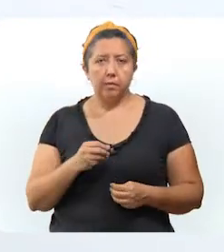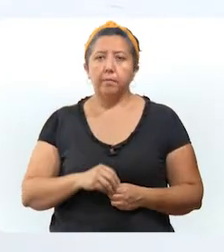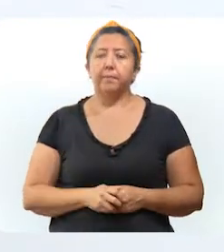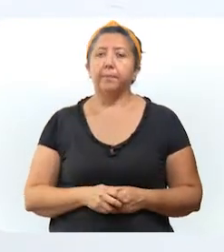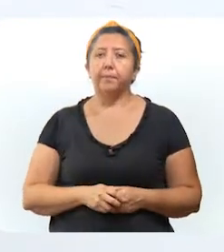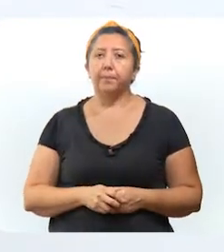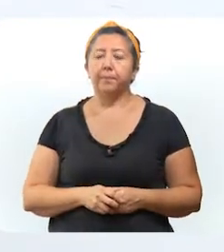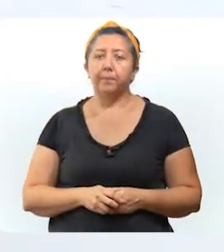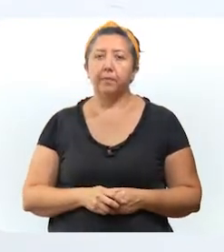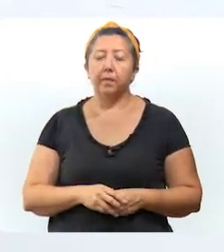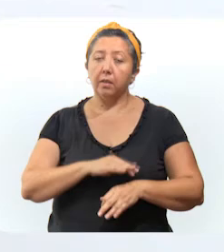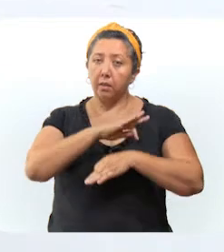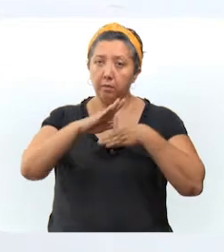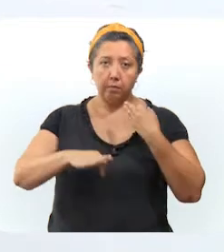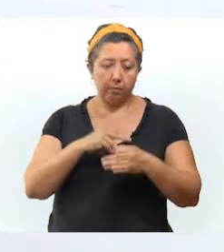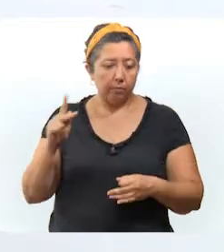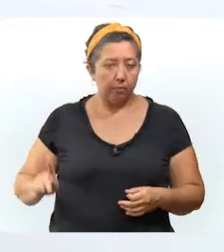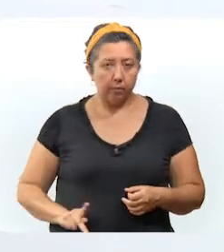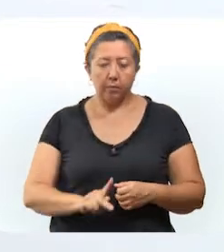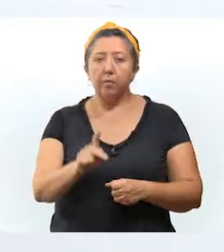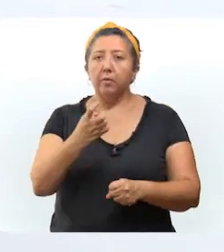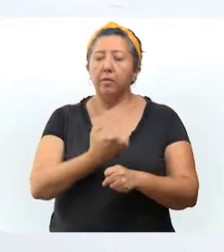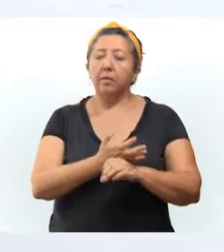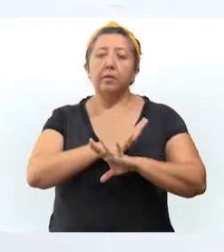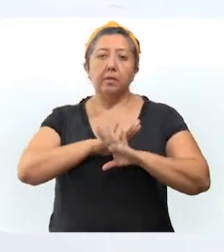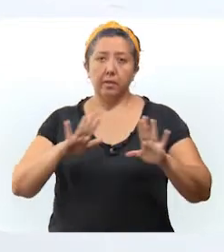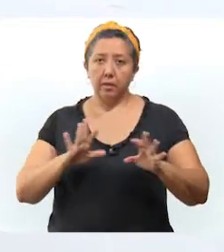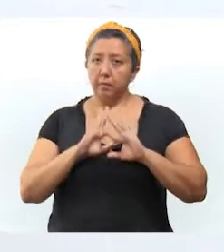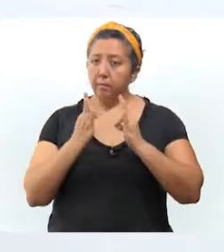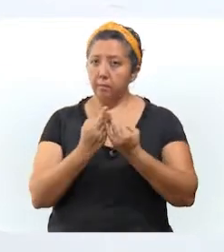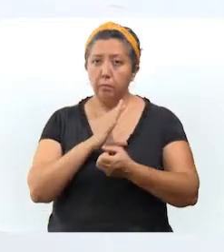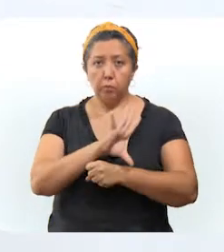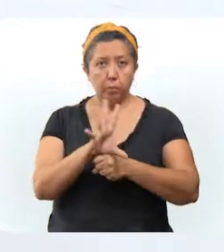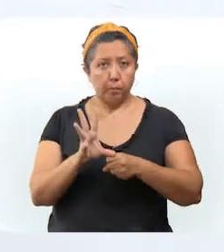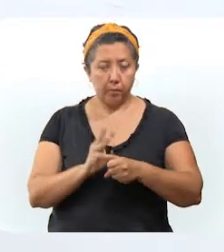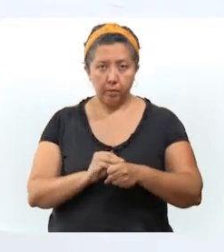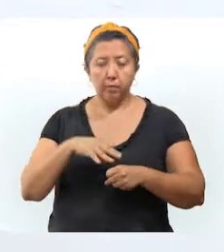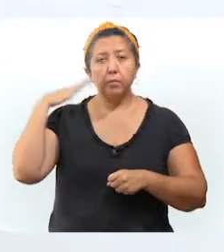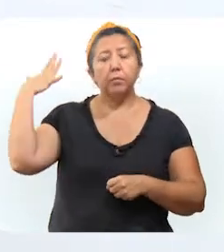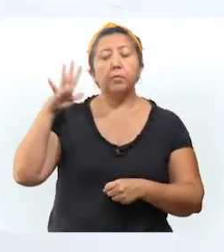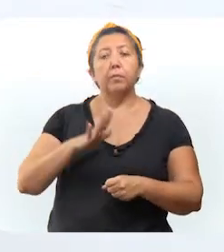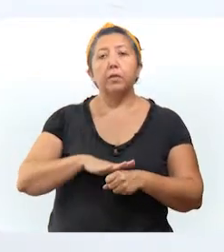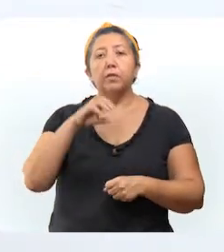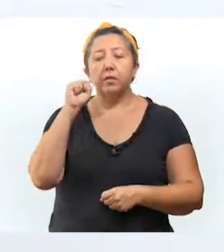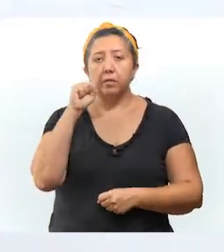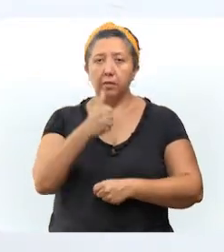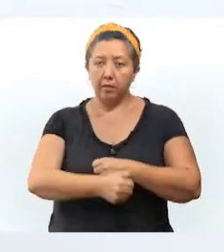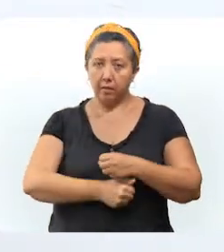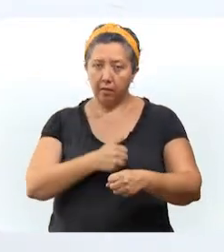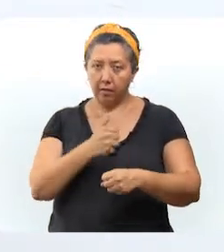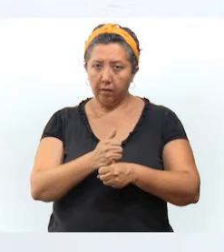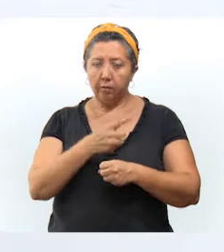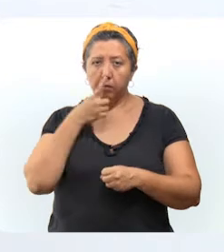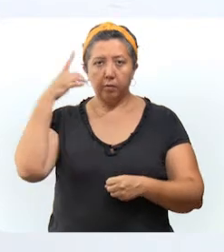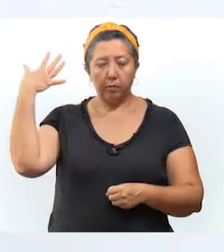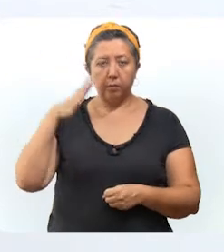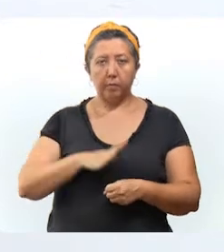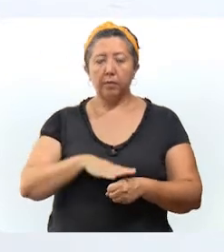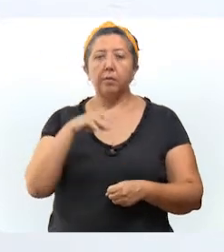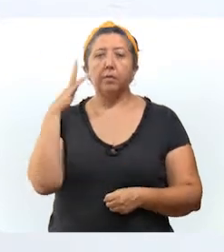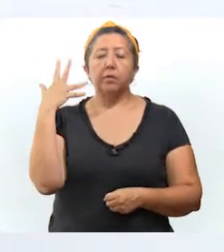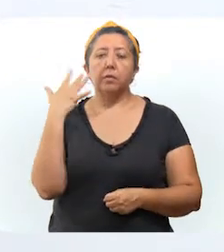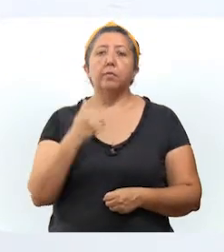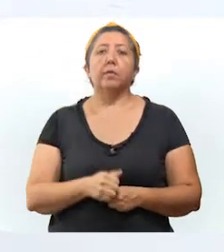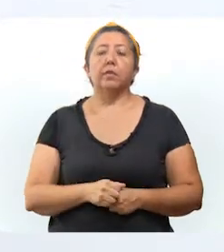eficiente. En todos los municipios del estado ya se aplicó el esquema completo a los adultos mayores de 60 años, a los adultos mayores